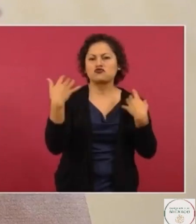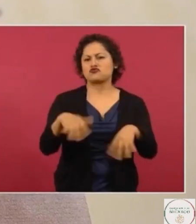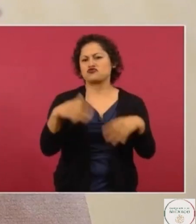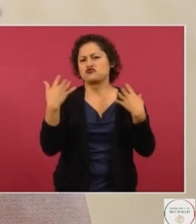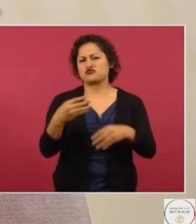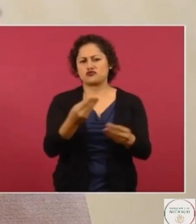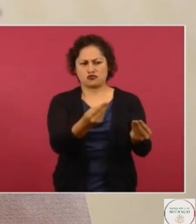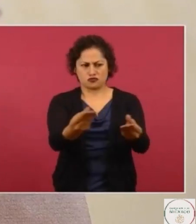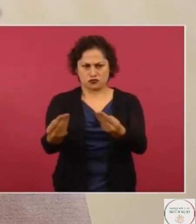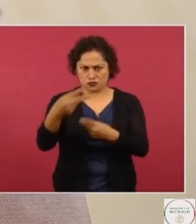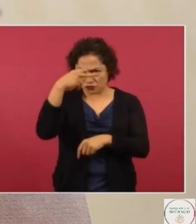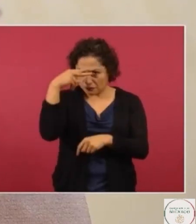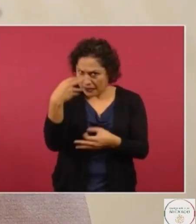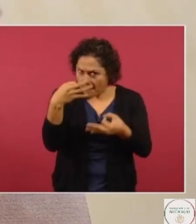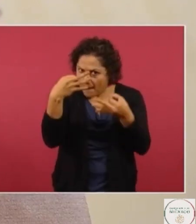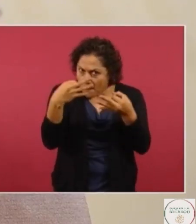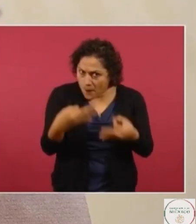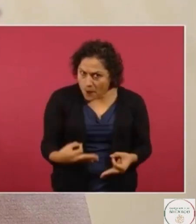mexicanos,